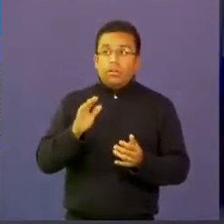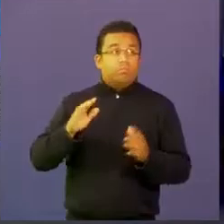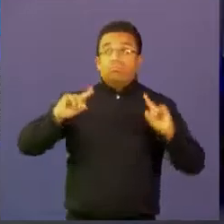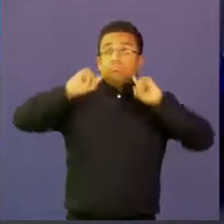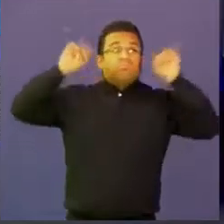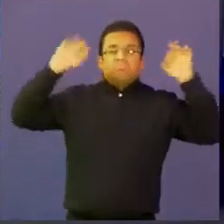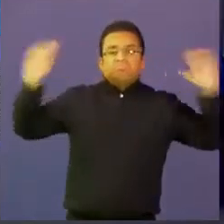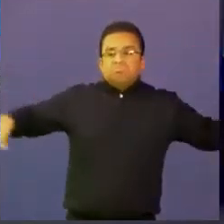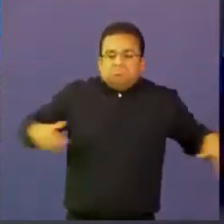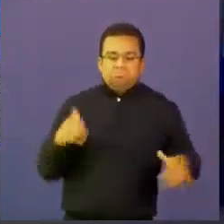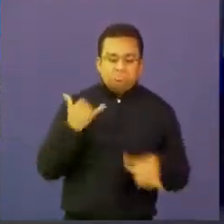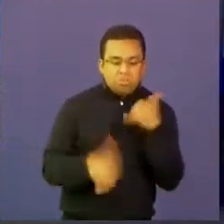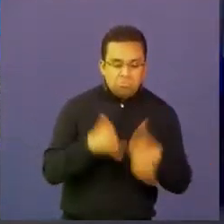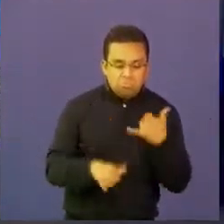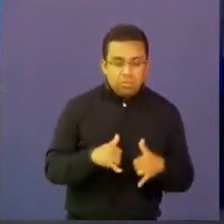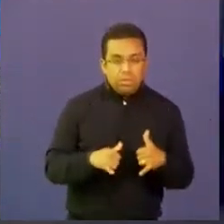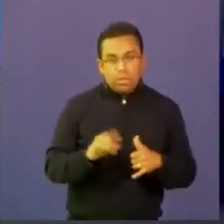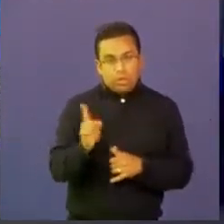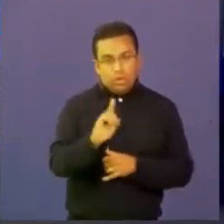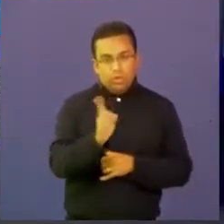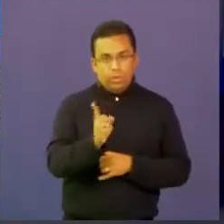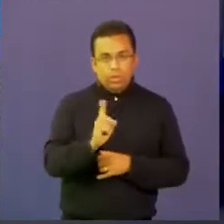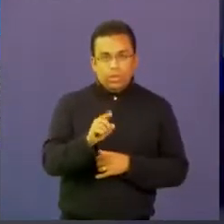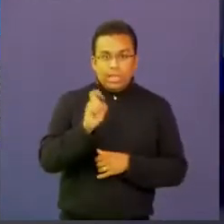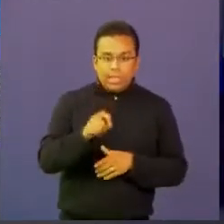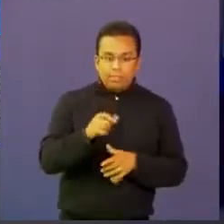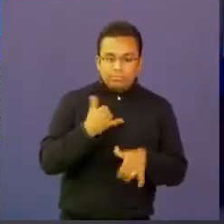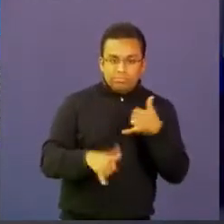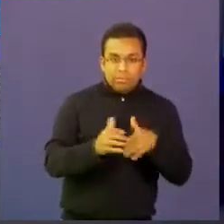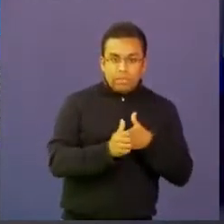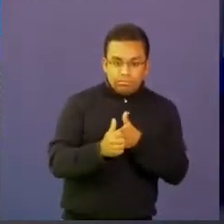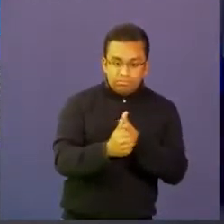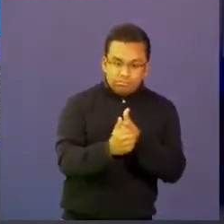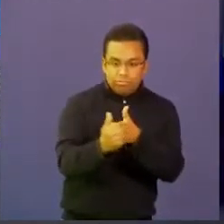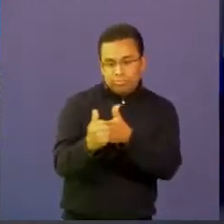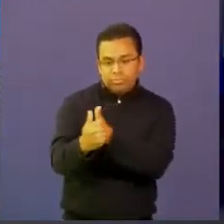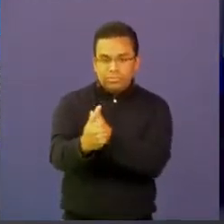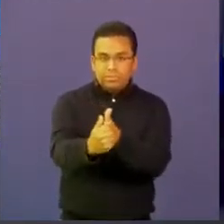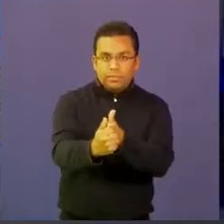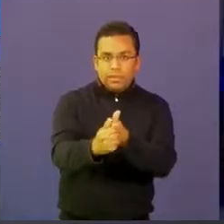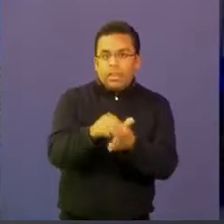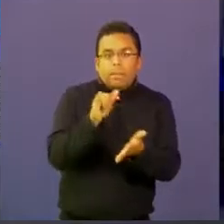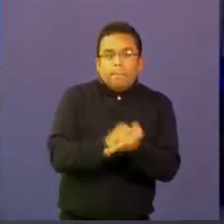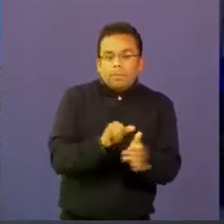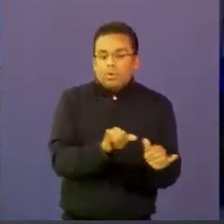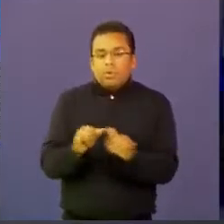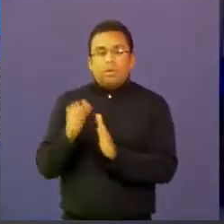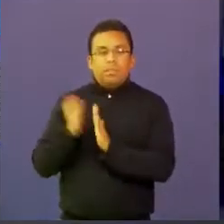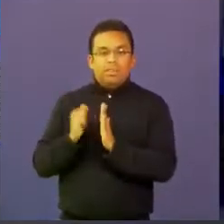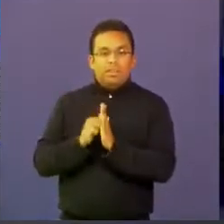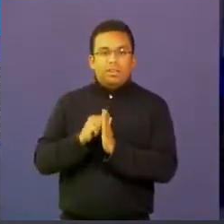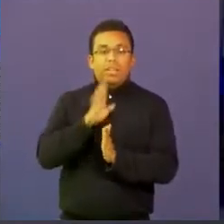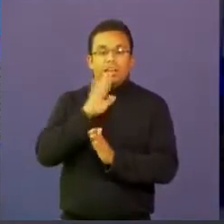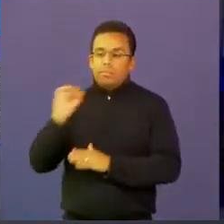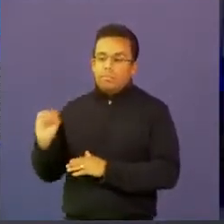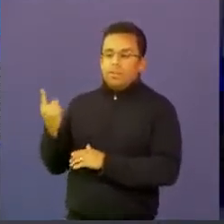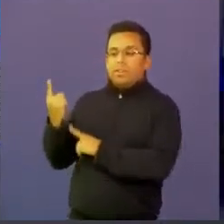porque sí entonces la preparación yo creo que debe venir como en cualquier materia primero del docente